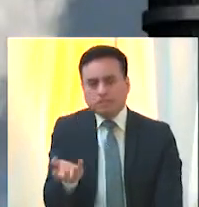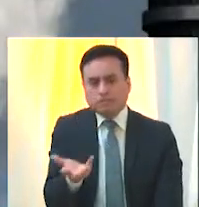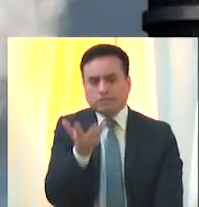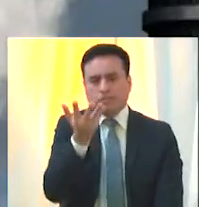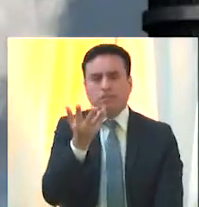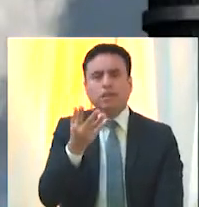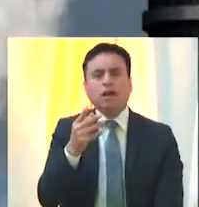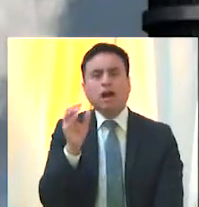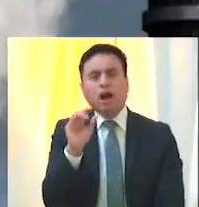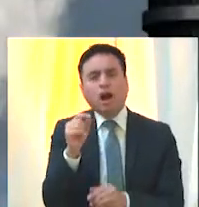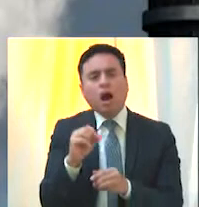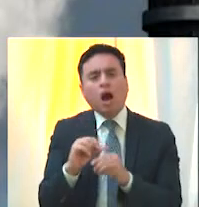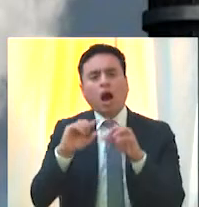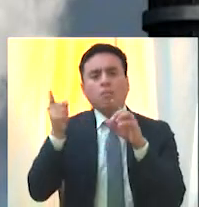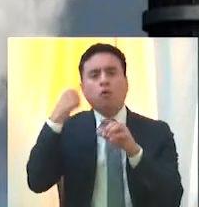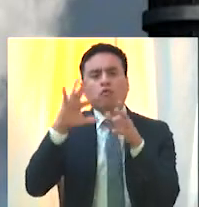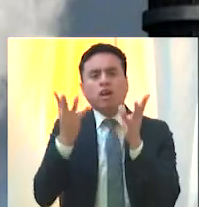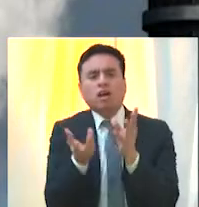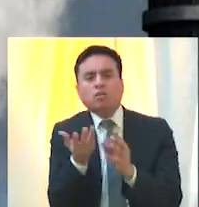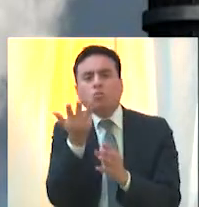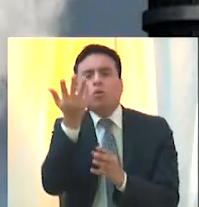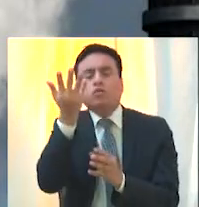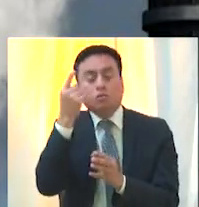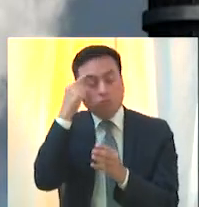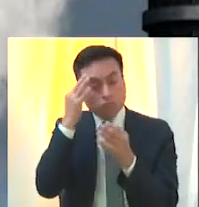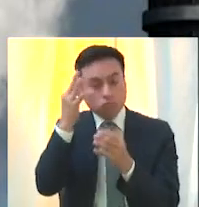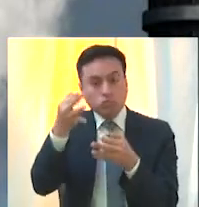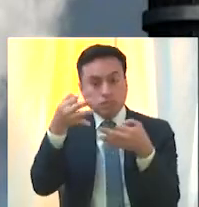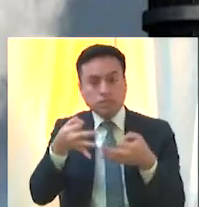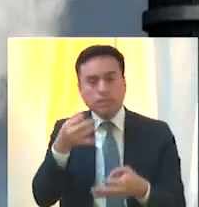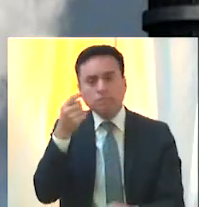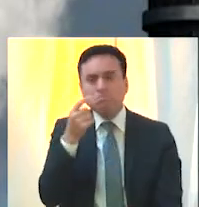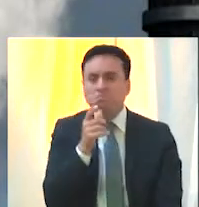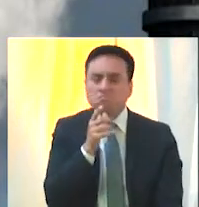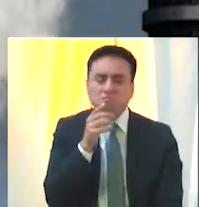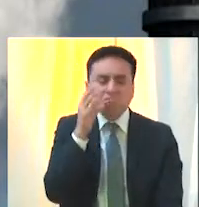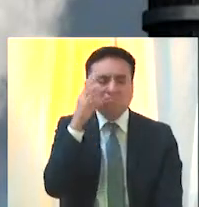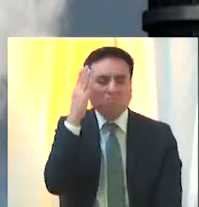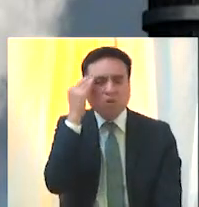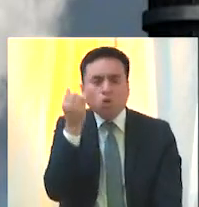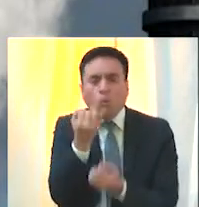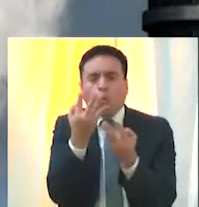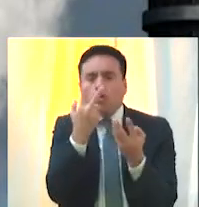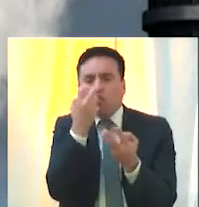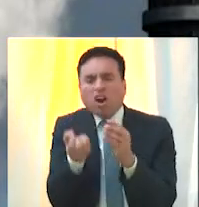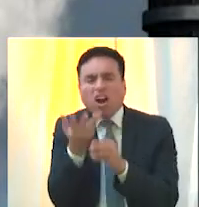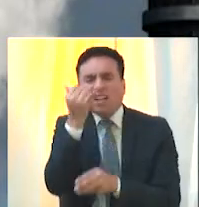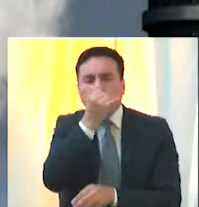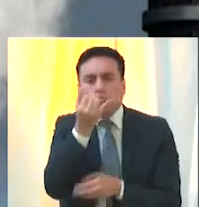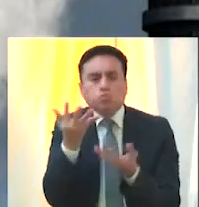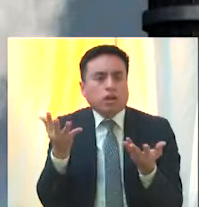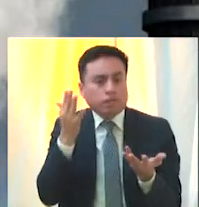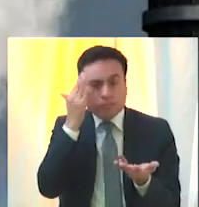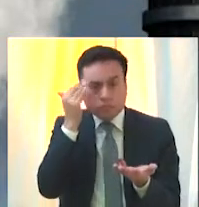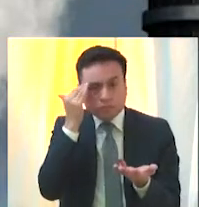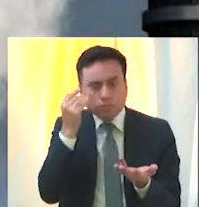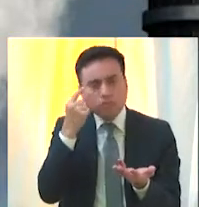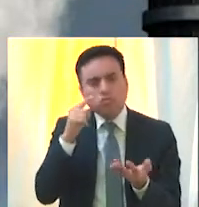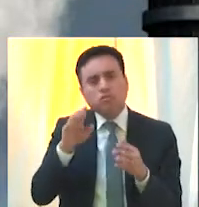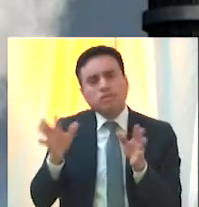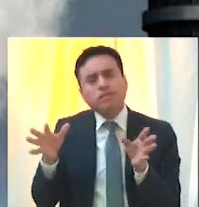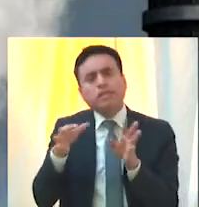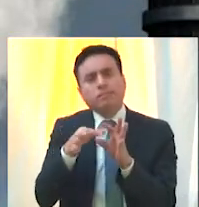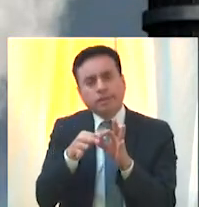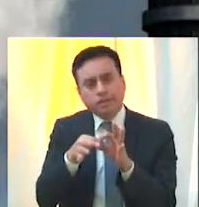emitir en la atmósfera. El futuro parece como muy certero, pero la verdad es que no sabemos cuántos gases vamos a emitir y de eso depende